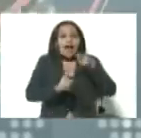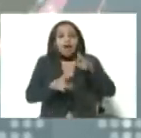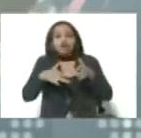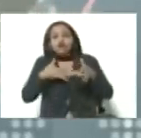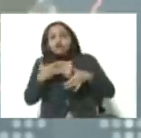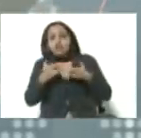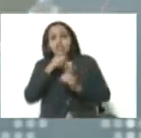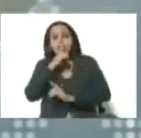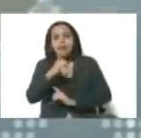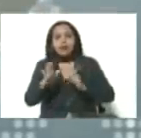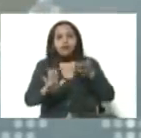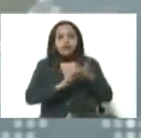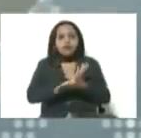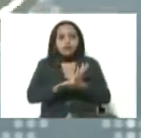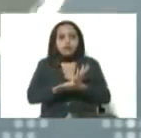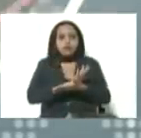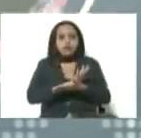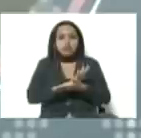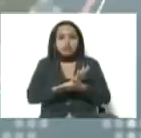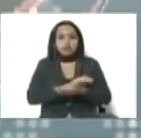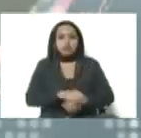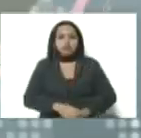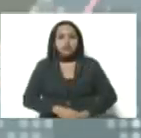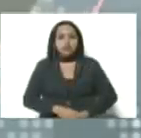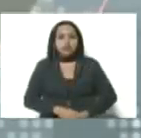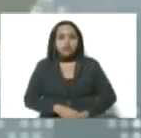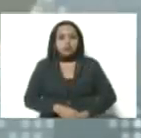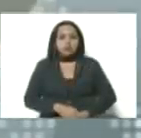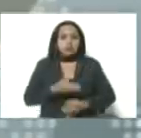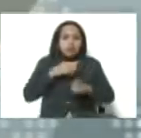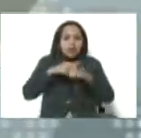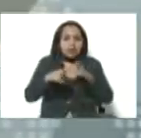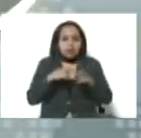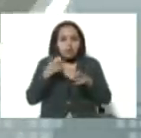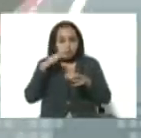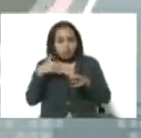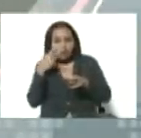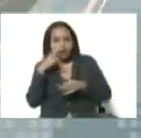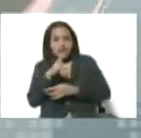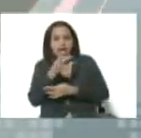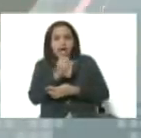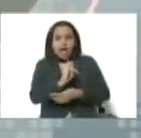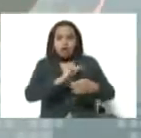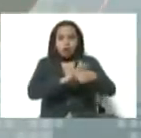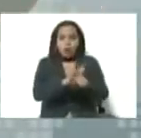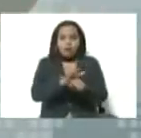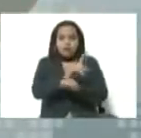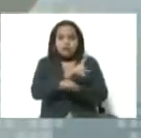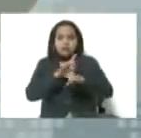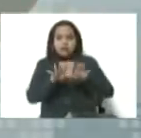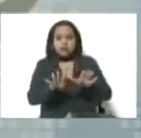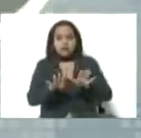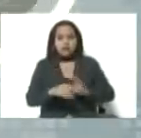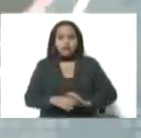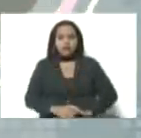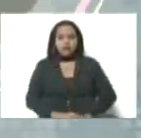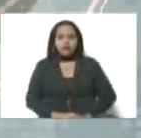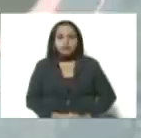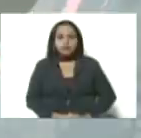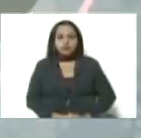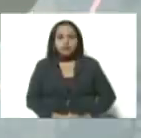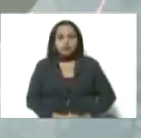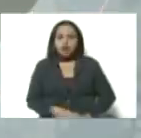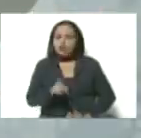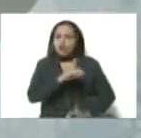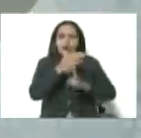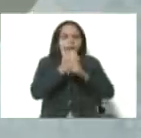que sea su destino que presentó en dirección por color habidos por kobe 19 no